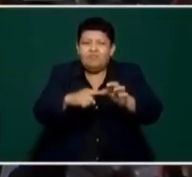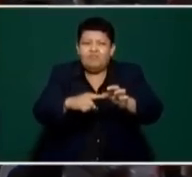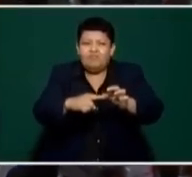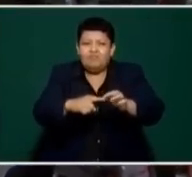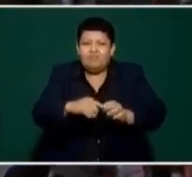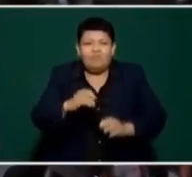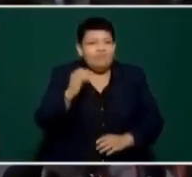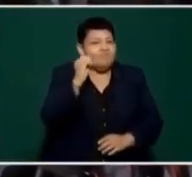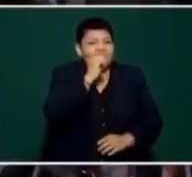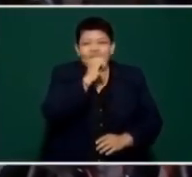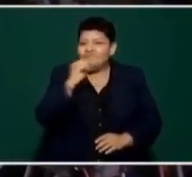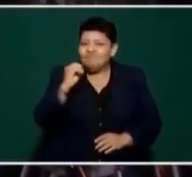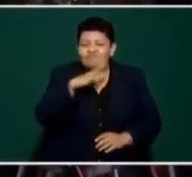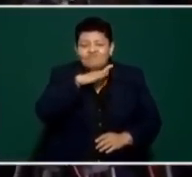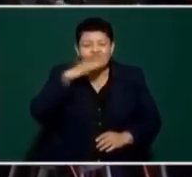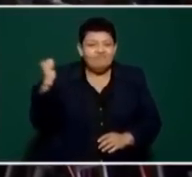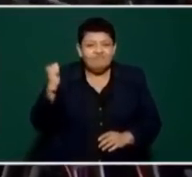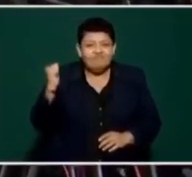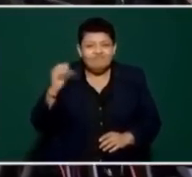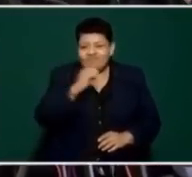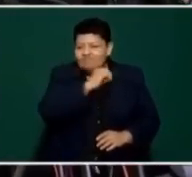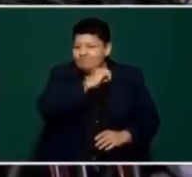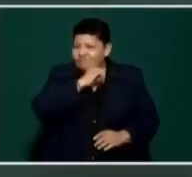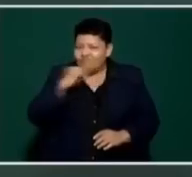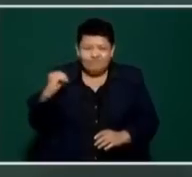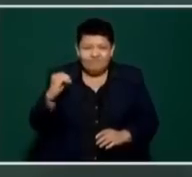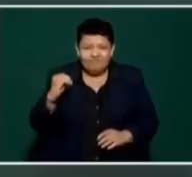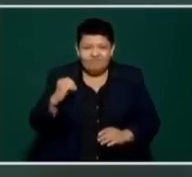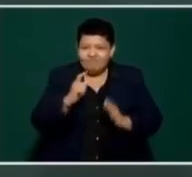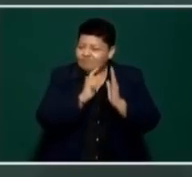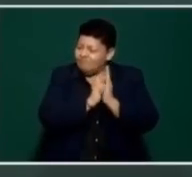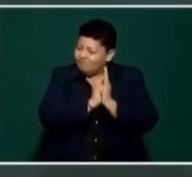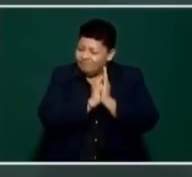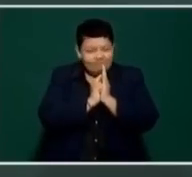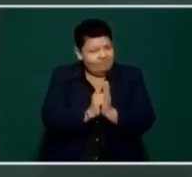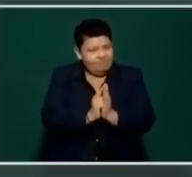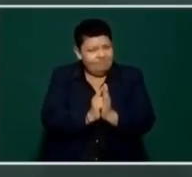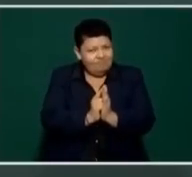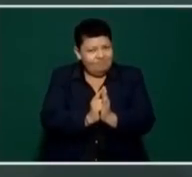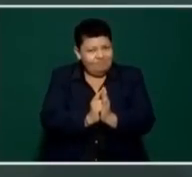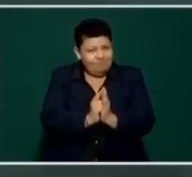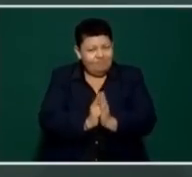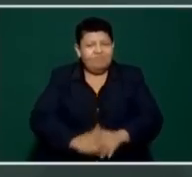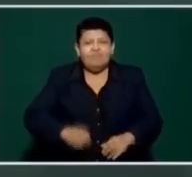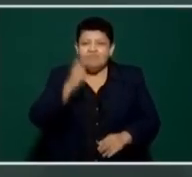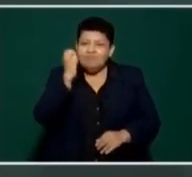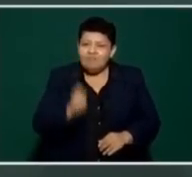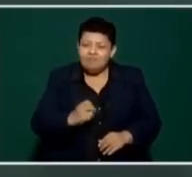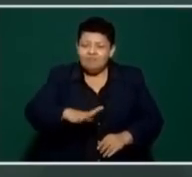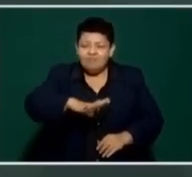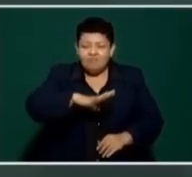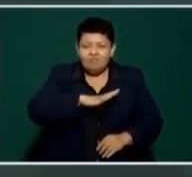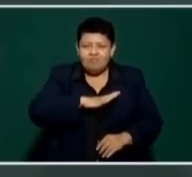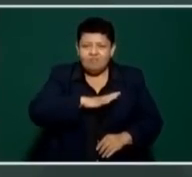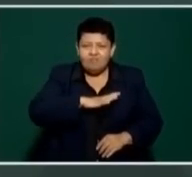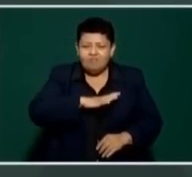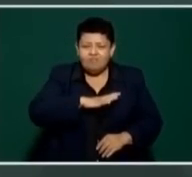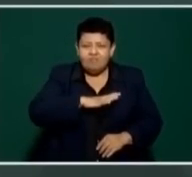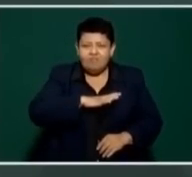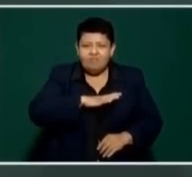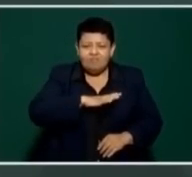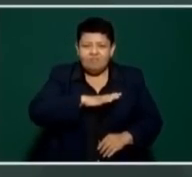cero corrupción, cero impunidad. Y eso es lo que los tiene muy